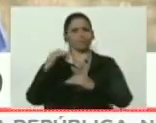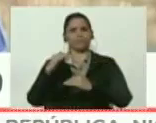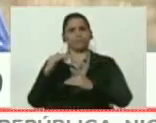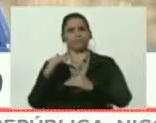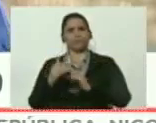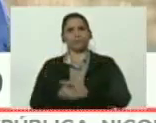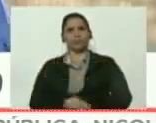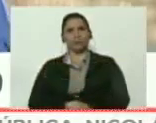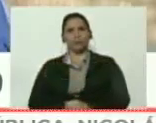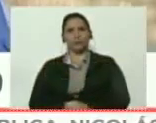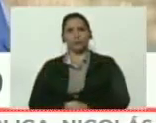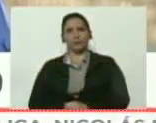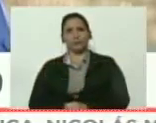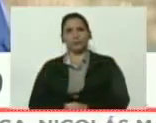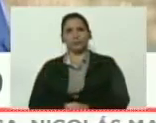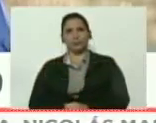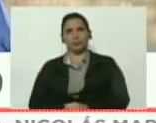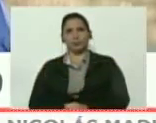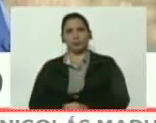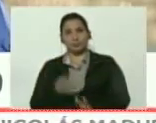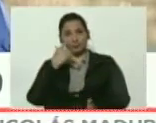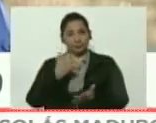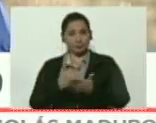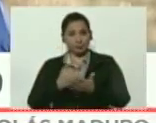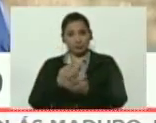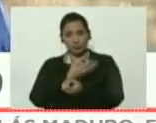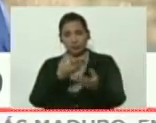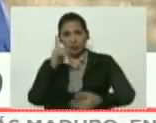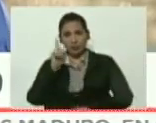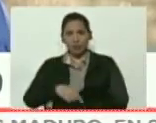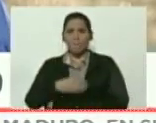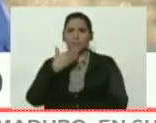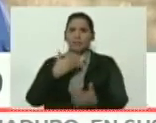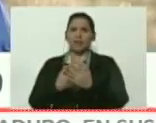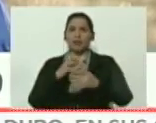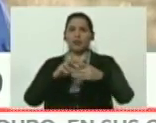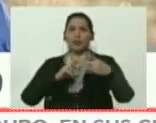lo alto en todo. Fíjense ustedes también, aquí me están pidiendo